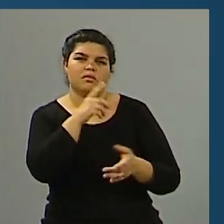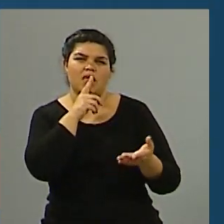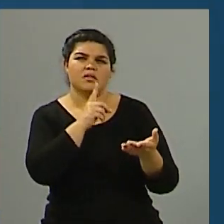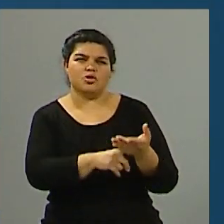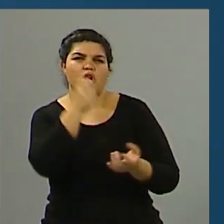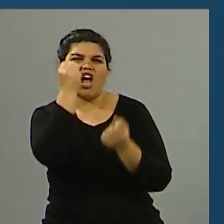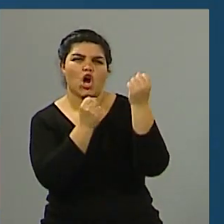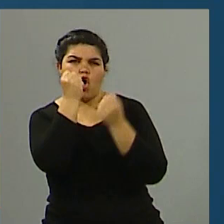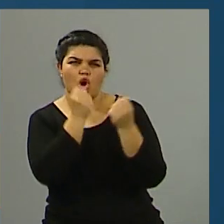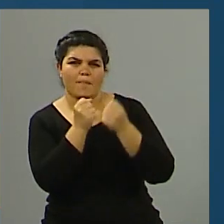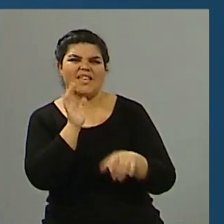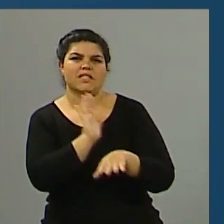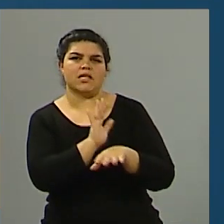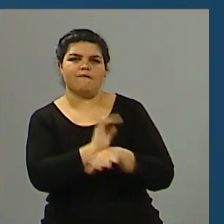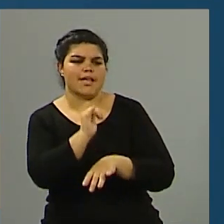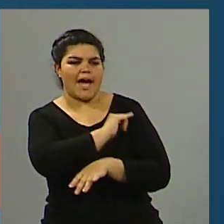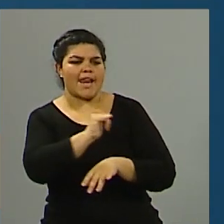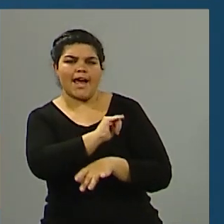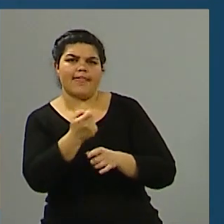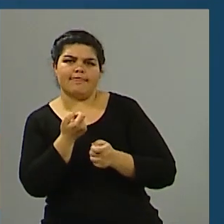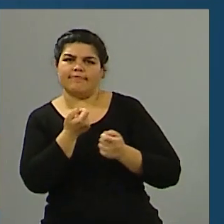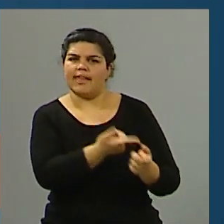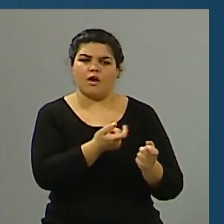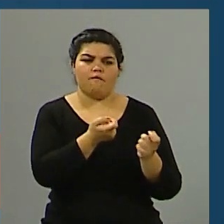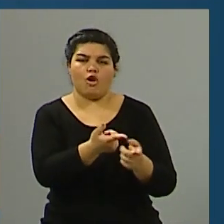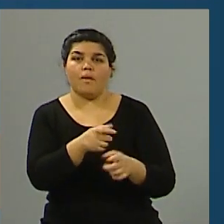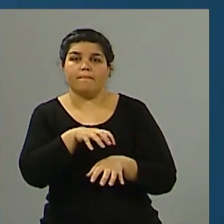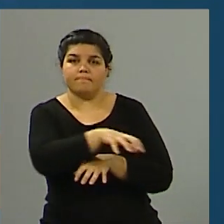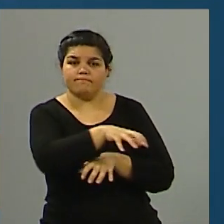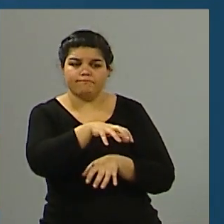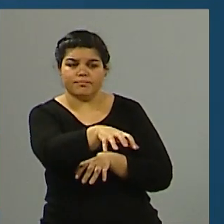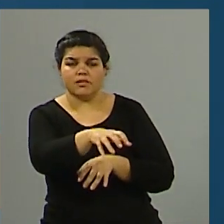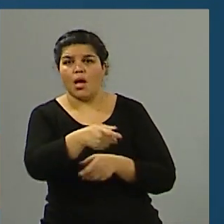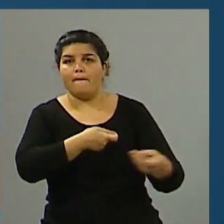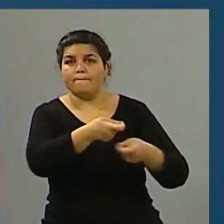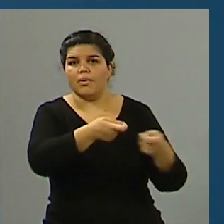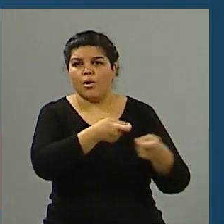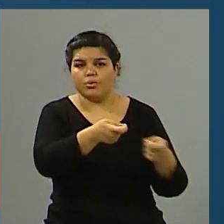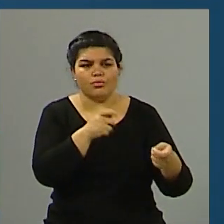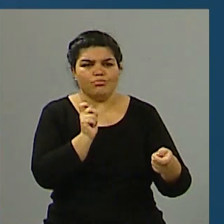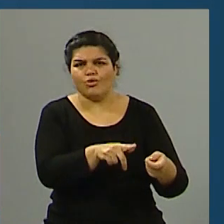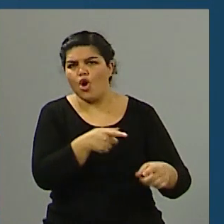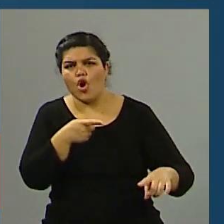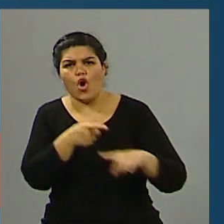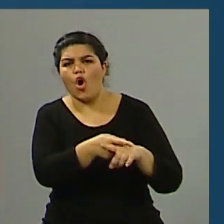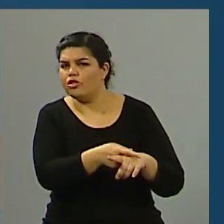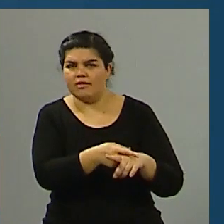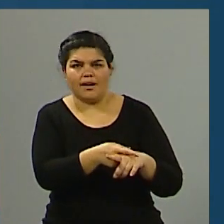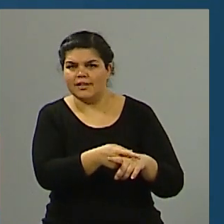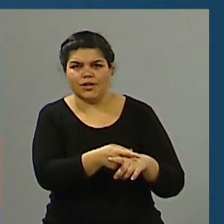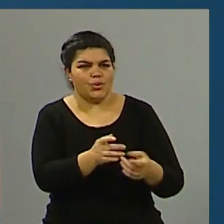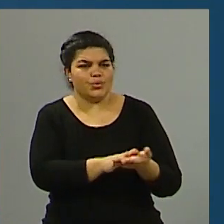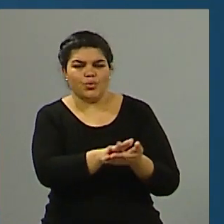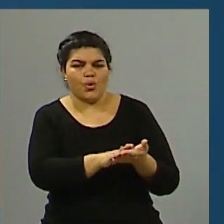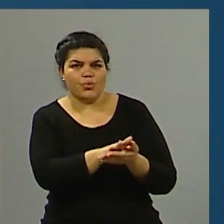son inconsultas son evidentemente los sectores, digamos, de la propia economía, en este caso más vulnerables, que serían